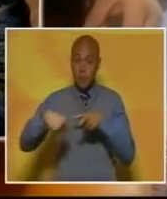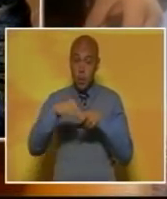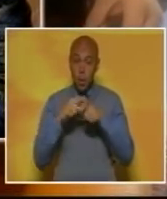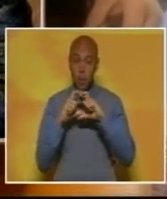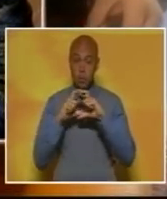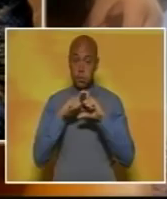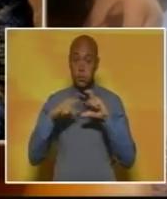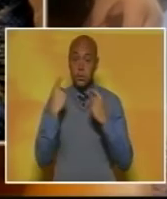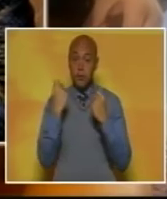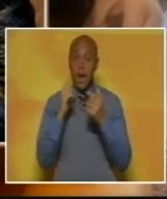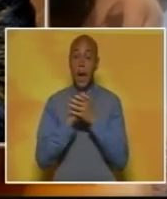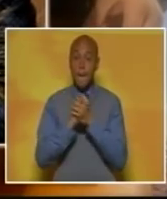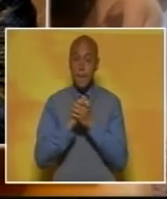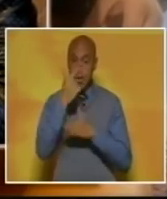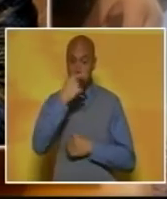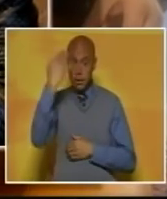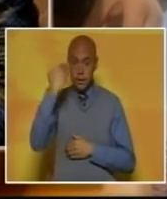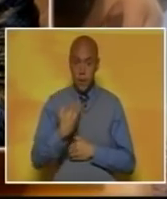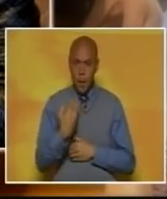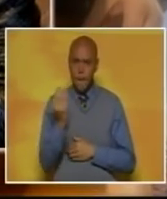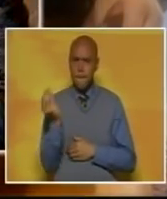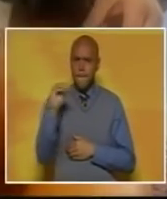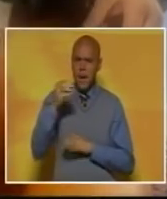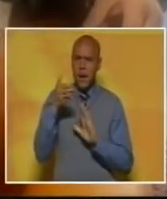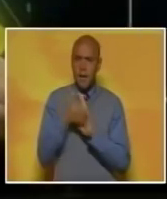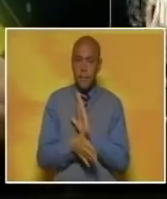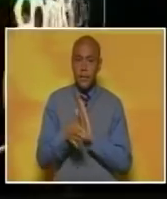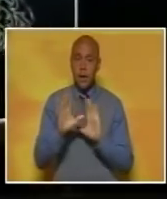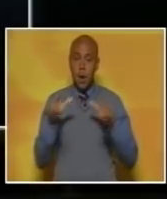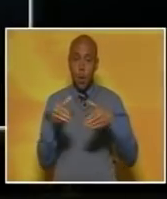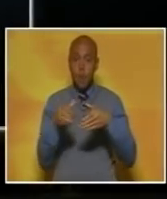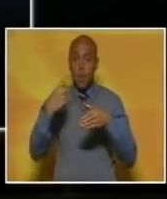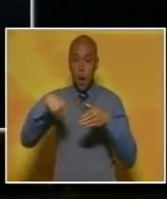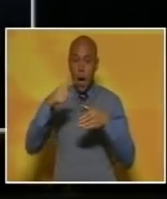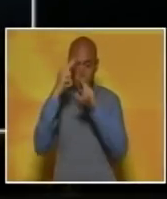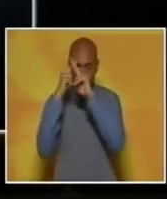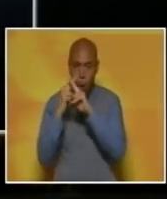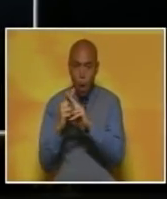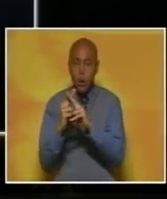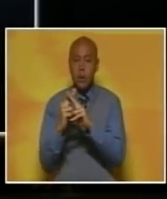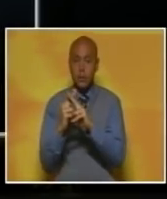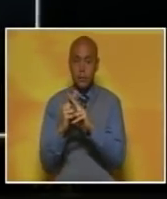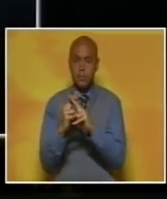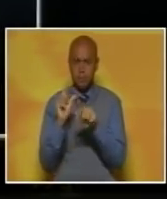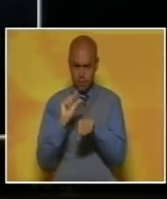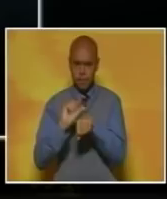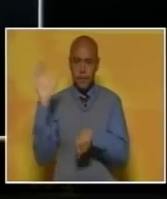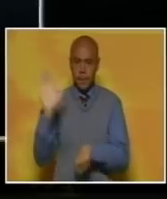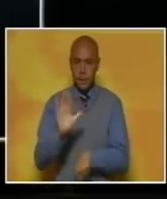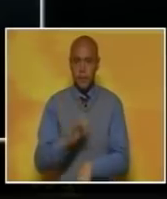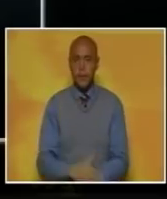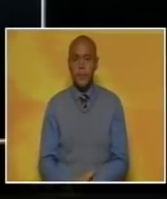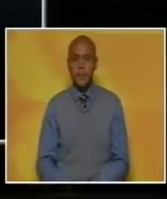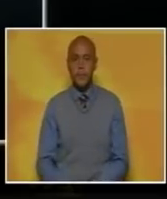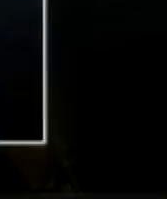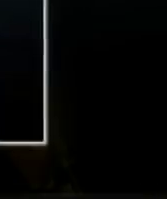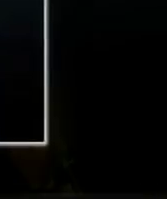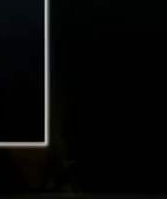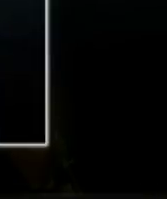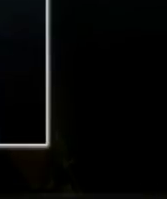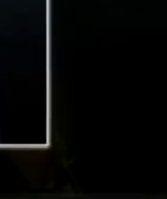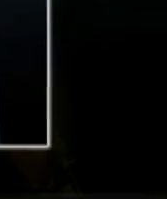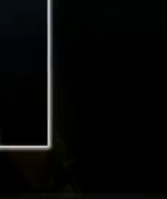Más adelante, Nieves Soteldo les contará qué icónica banda fue homenajeada. No se aparten, ya volvemos.